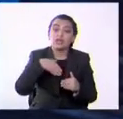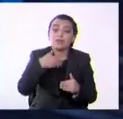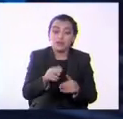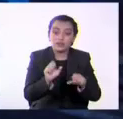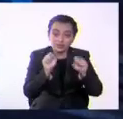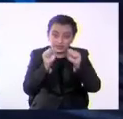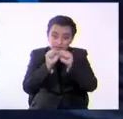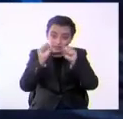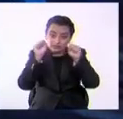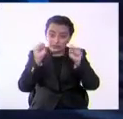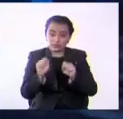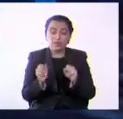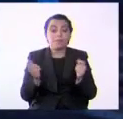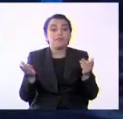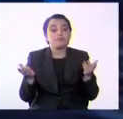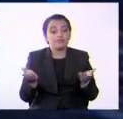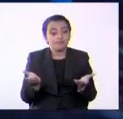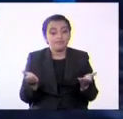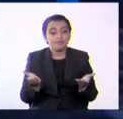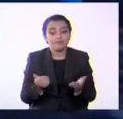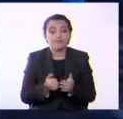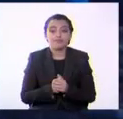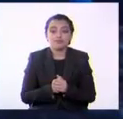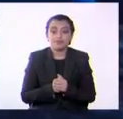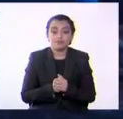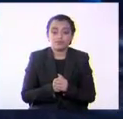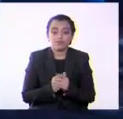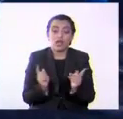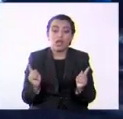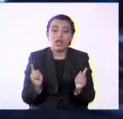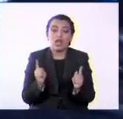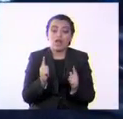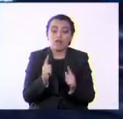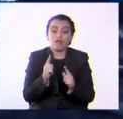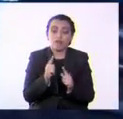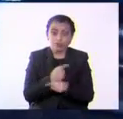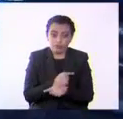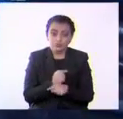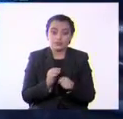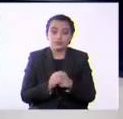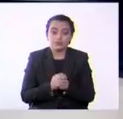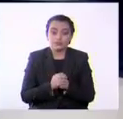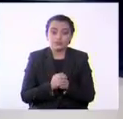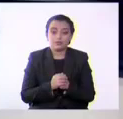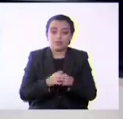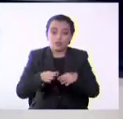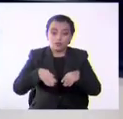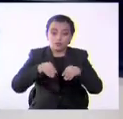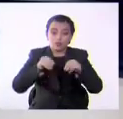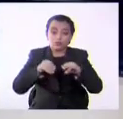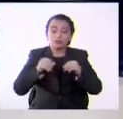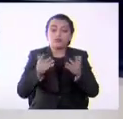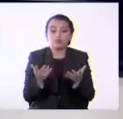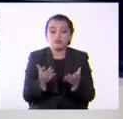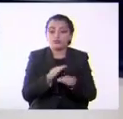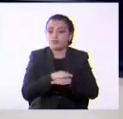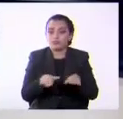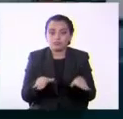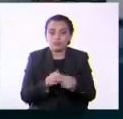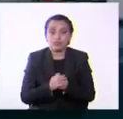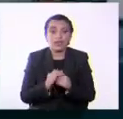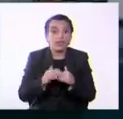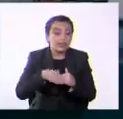producción, de manufactura, de transformación de materias primas a productos finales. Luego